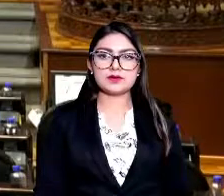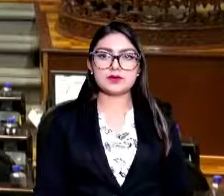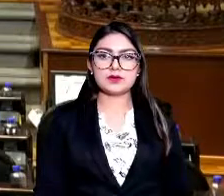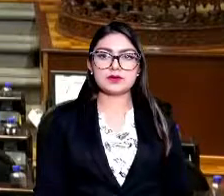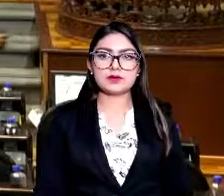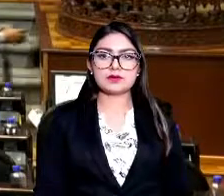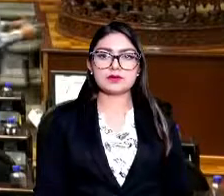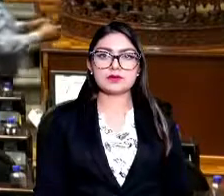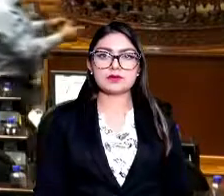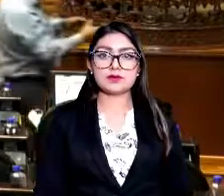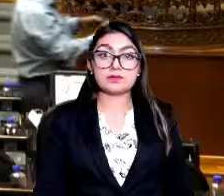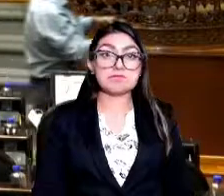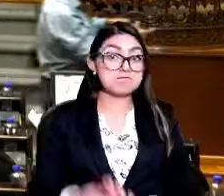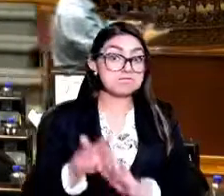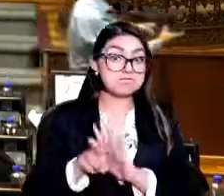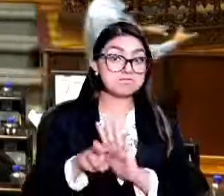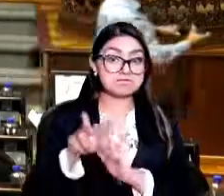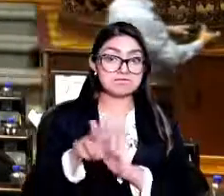Video.